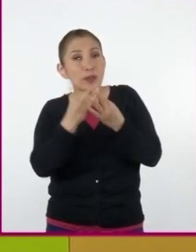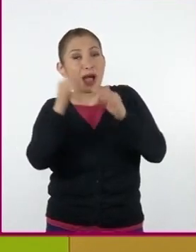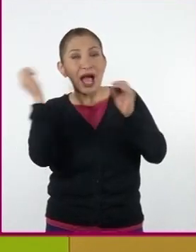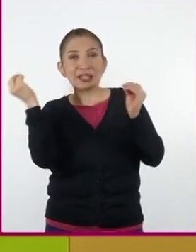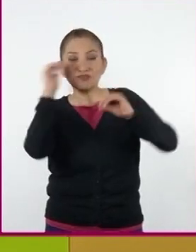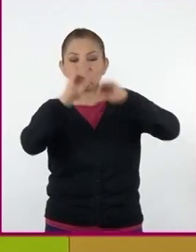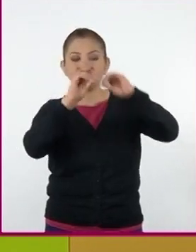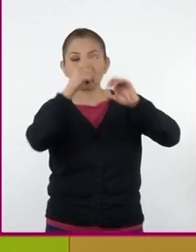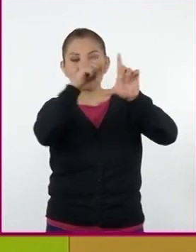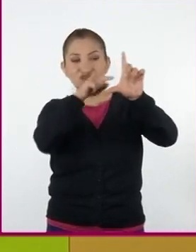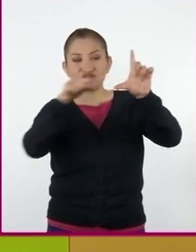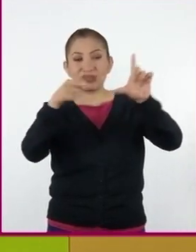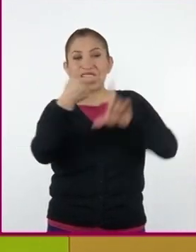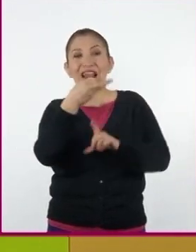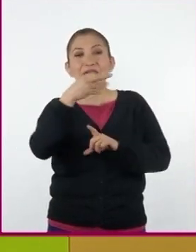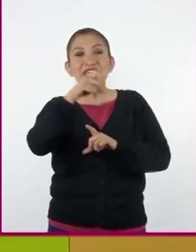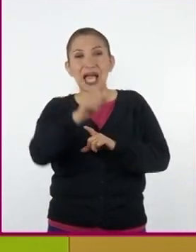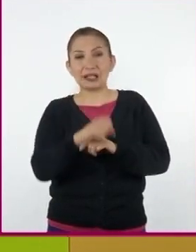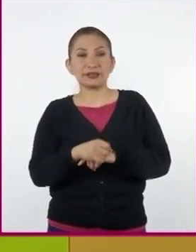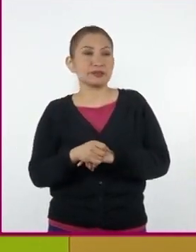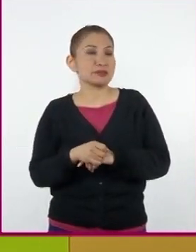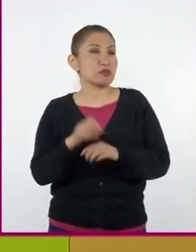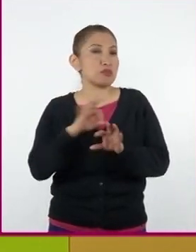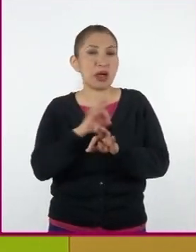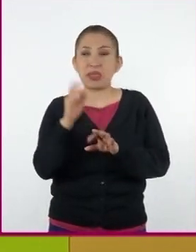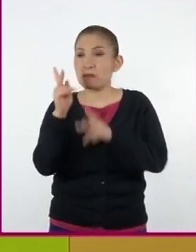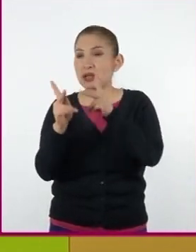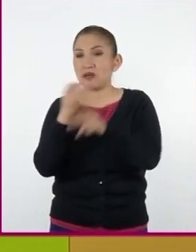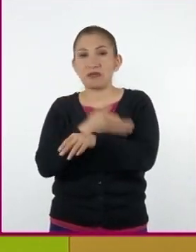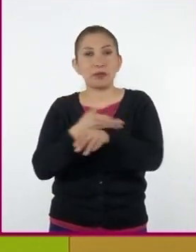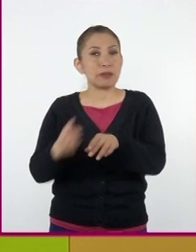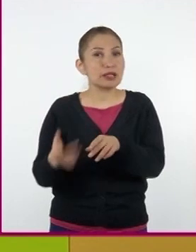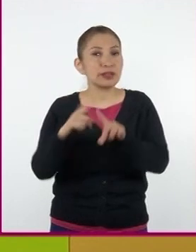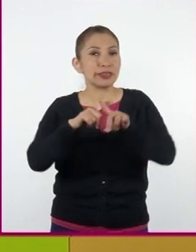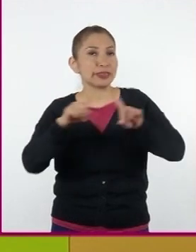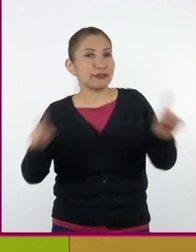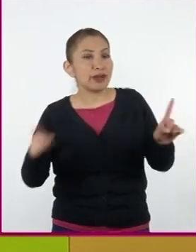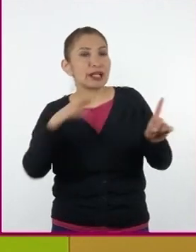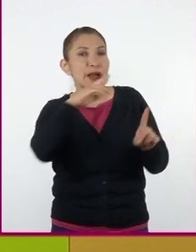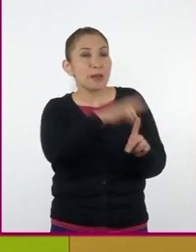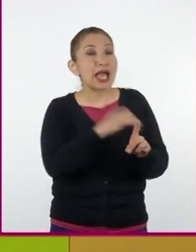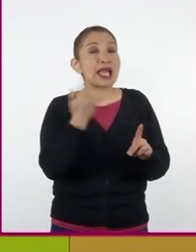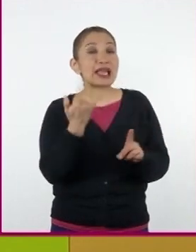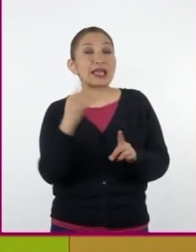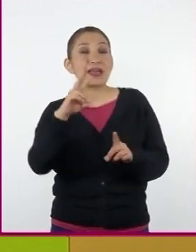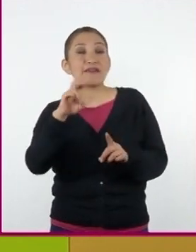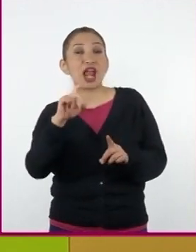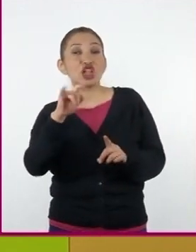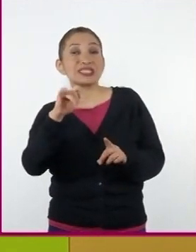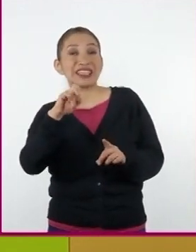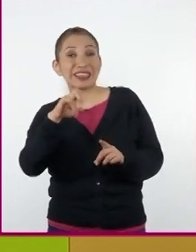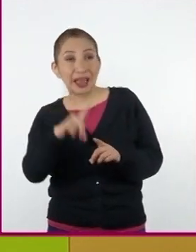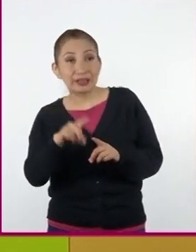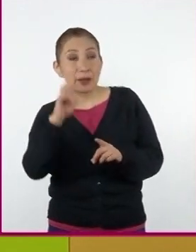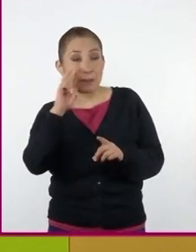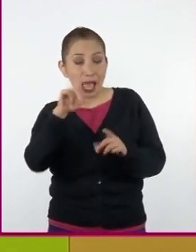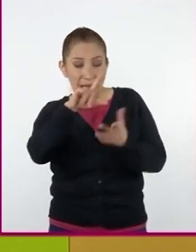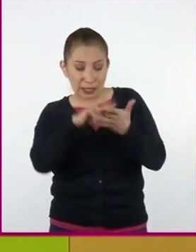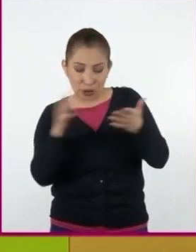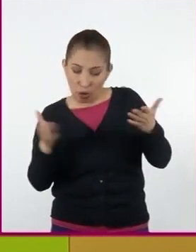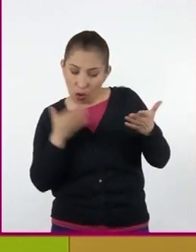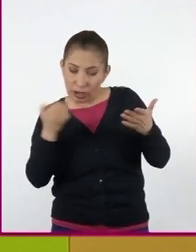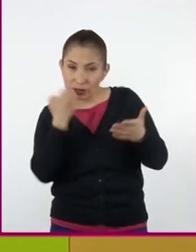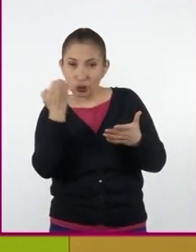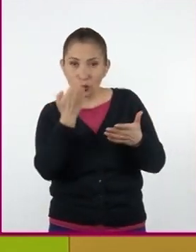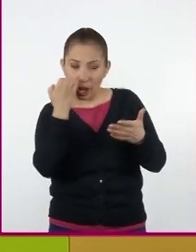graficar algunas situaciones. Pueden comentar con su familia acerca de la diferencia entre rapidez y velocidad. Revisen la lección en su libro